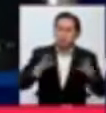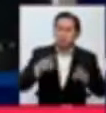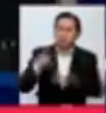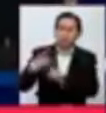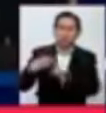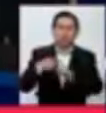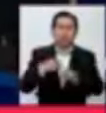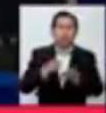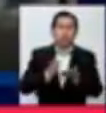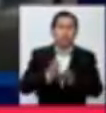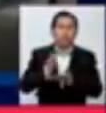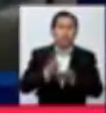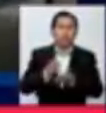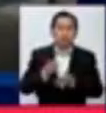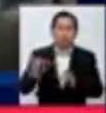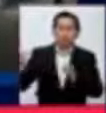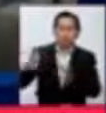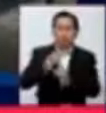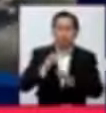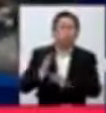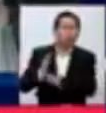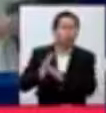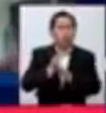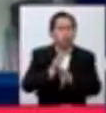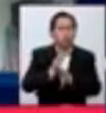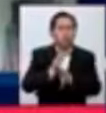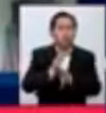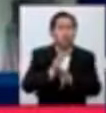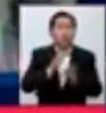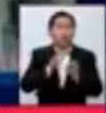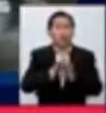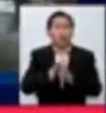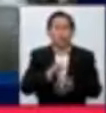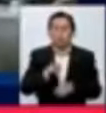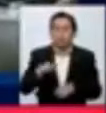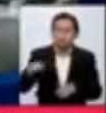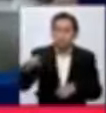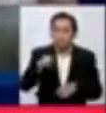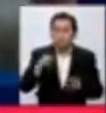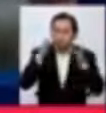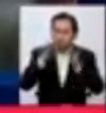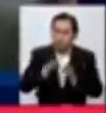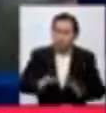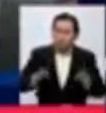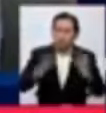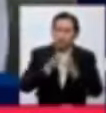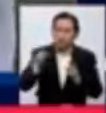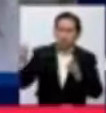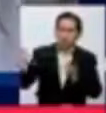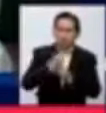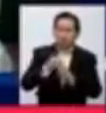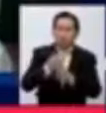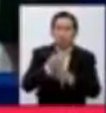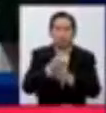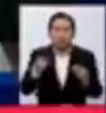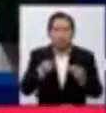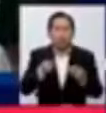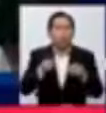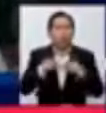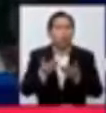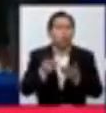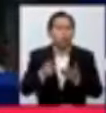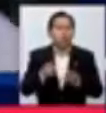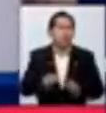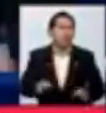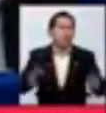derechos, de prevención de violencia, de cómo llegar al fin máximo que es la erradicación de la violencia, sigue siendo una deuda